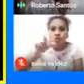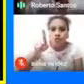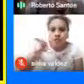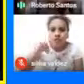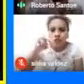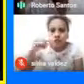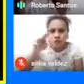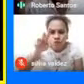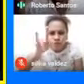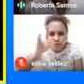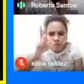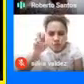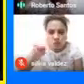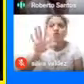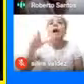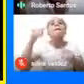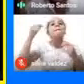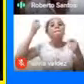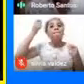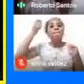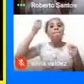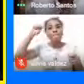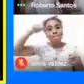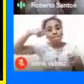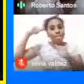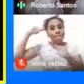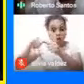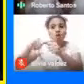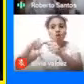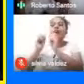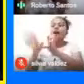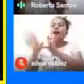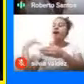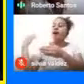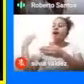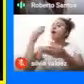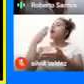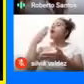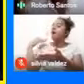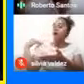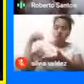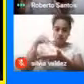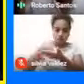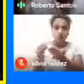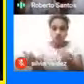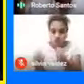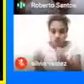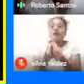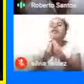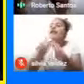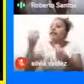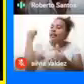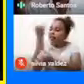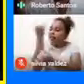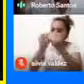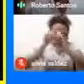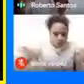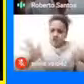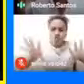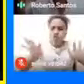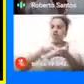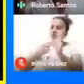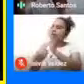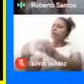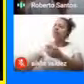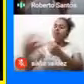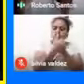De una memoria Dejada por los Ancestros Para recuperar Nuestra identidad Perdida Y generar Un sentido De pertenencia